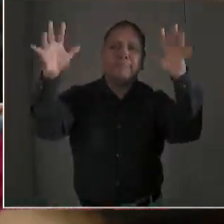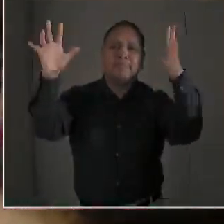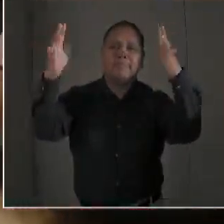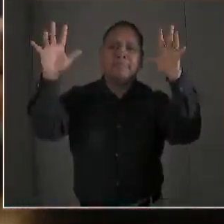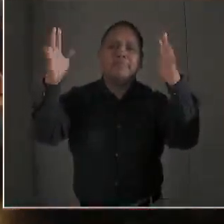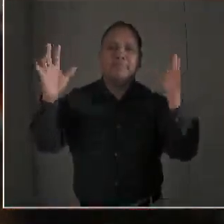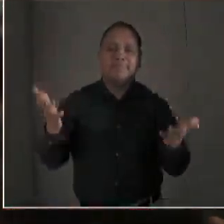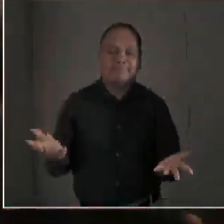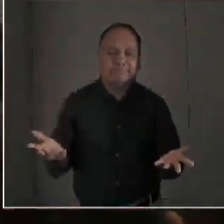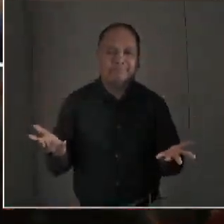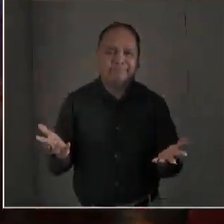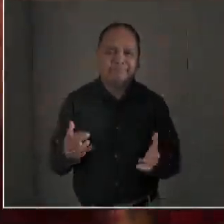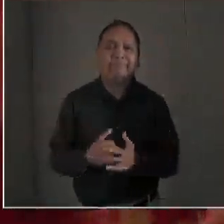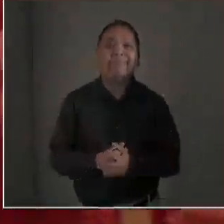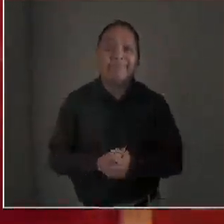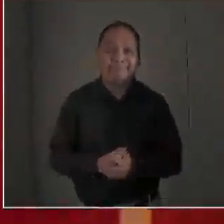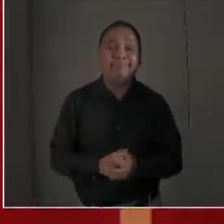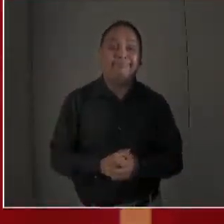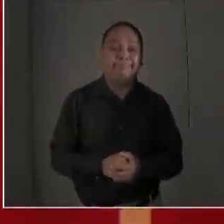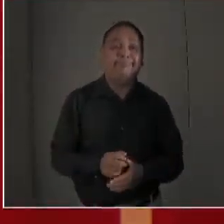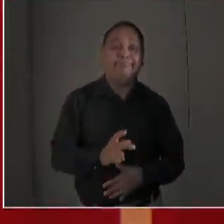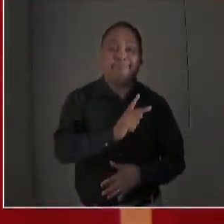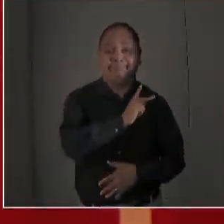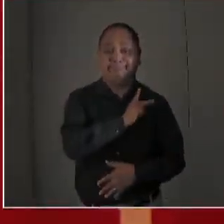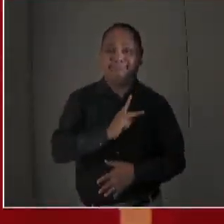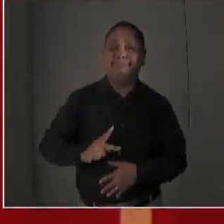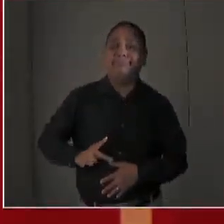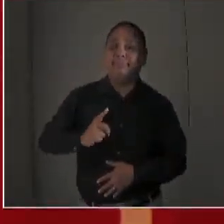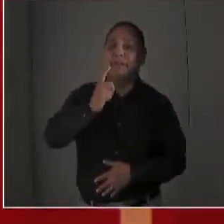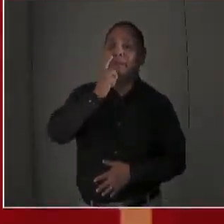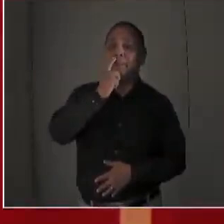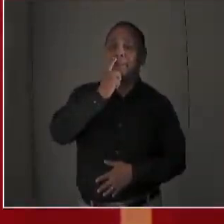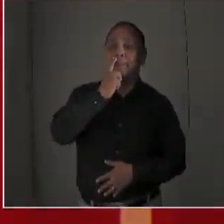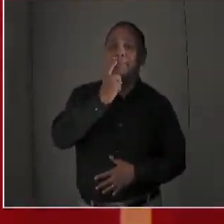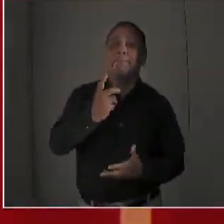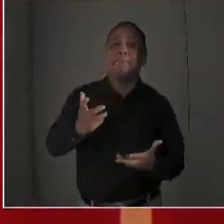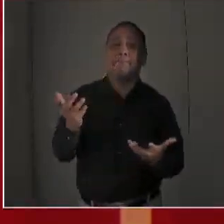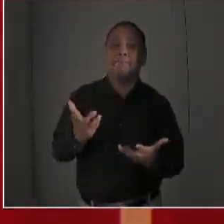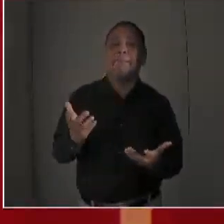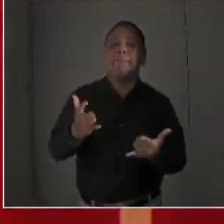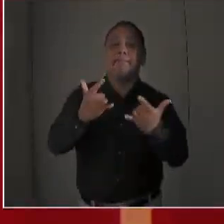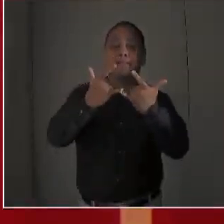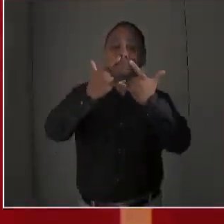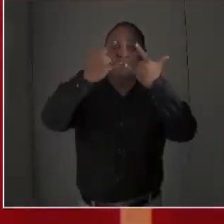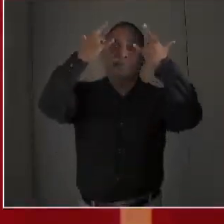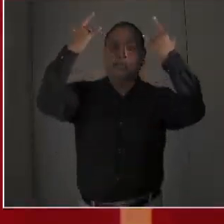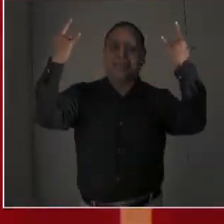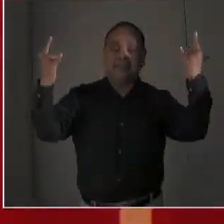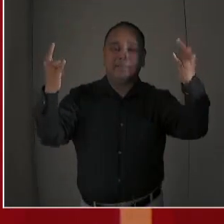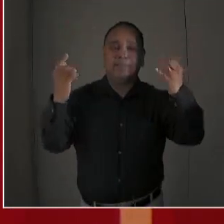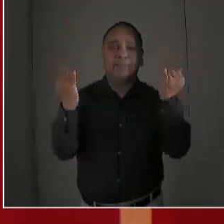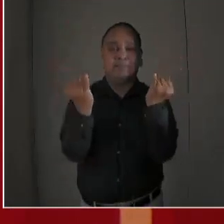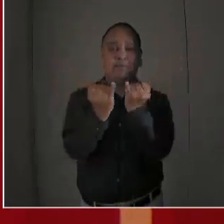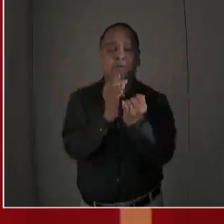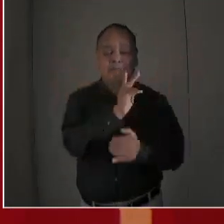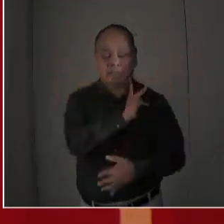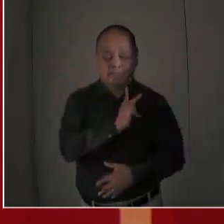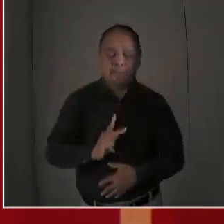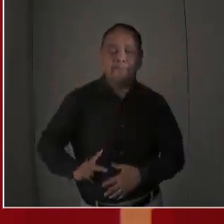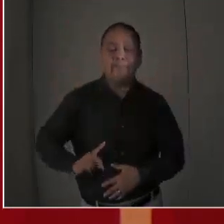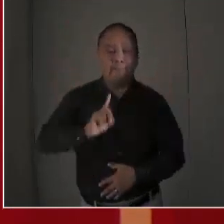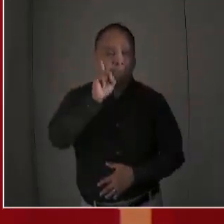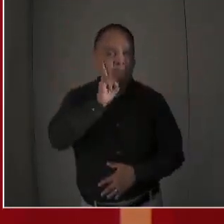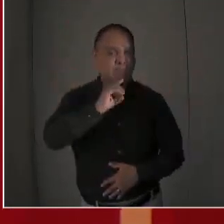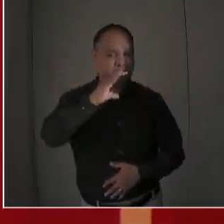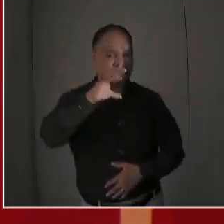Con el presidente Andrés Manuel López Obrador hicimos historia y con la presidenta Claudia